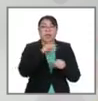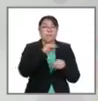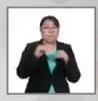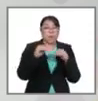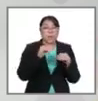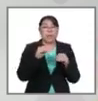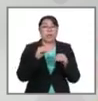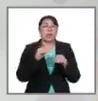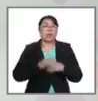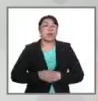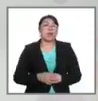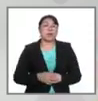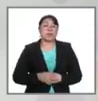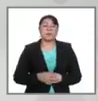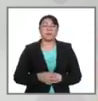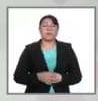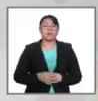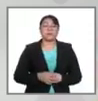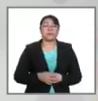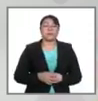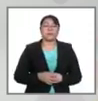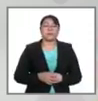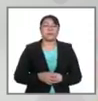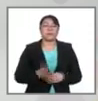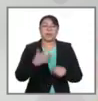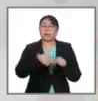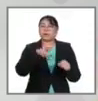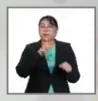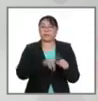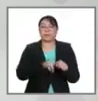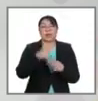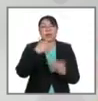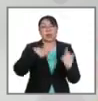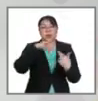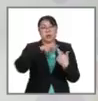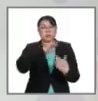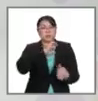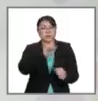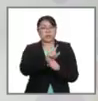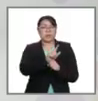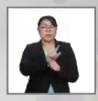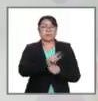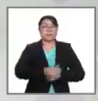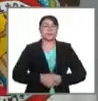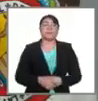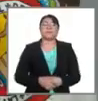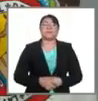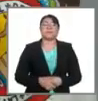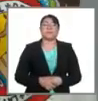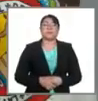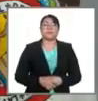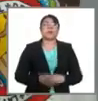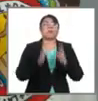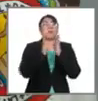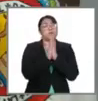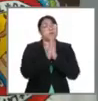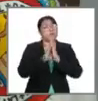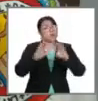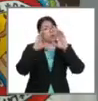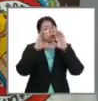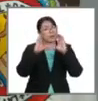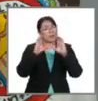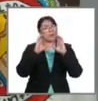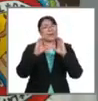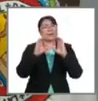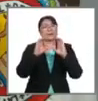en las inmediaciones de reyes mantecón así como el hospital regional de alta especialidad por lo demás porfavor cuidémonos entre